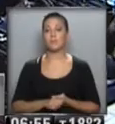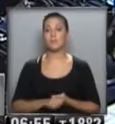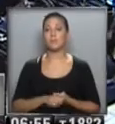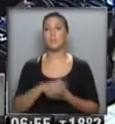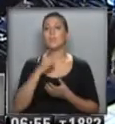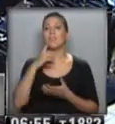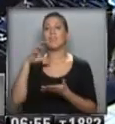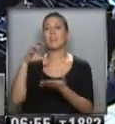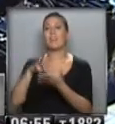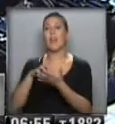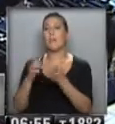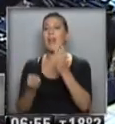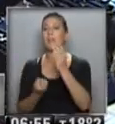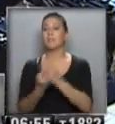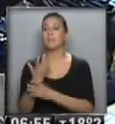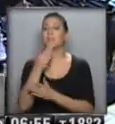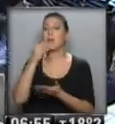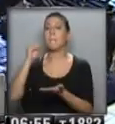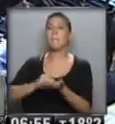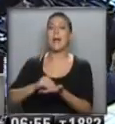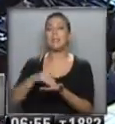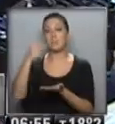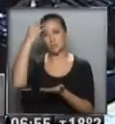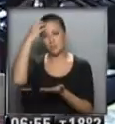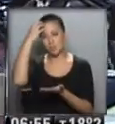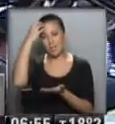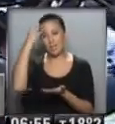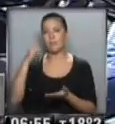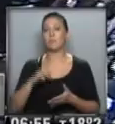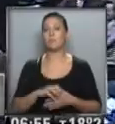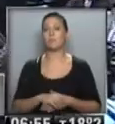por el cual se crean la Cámara Federal de Casación en lo contencioso.